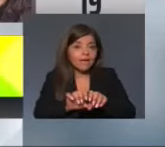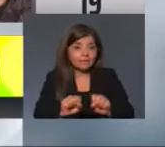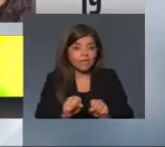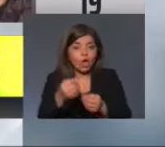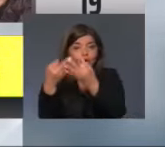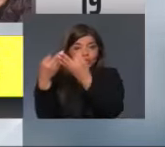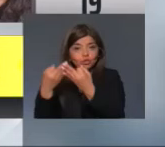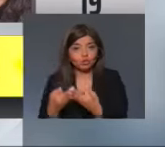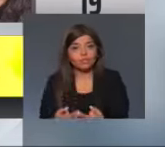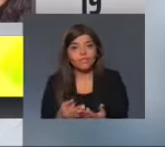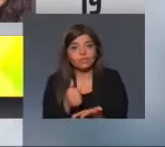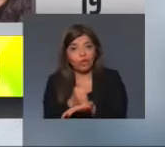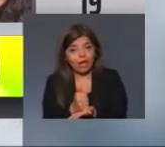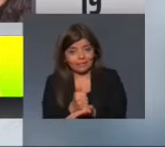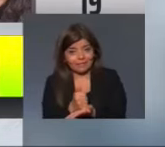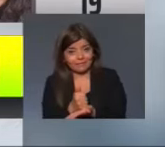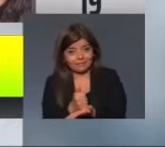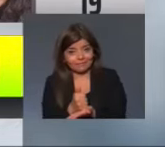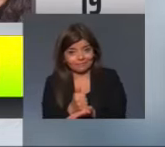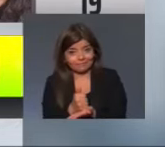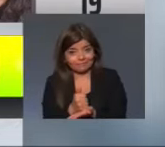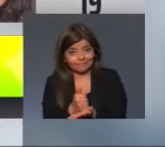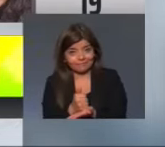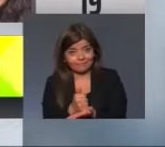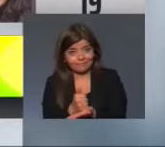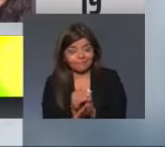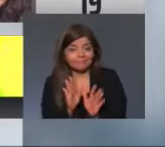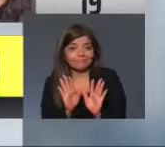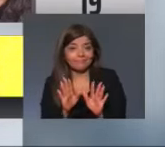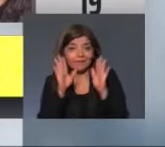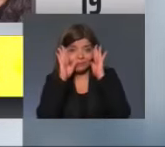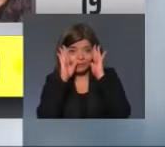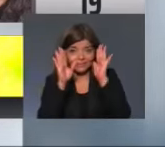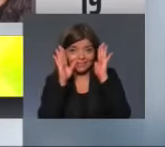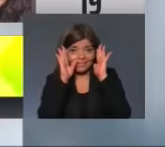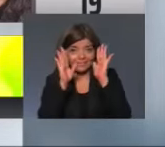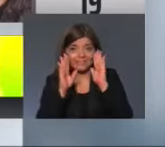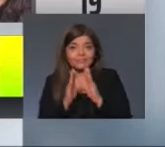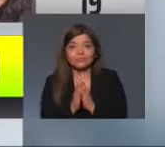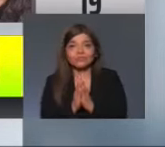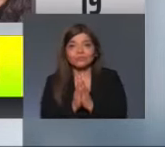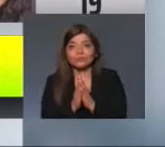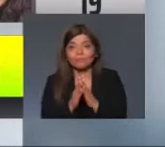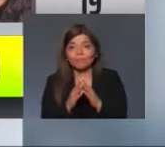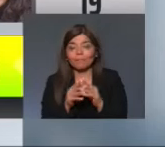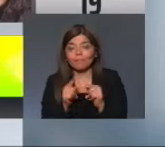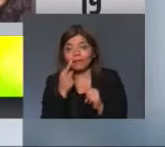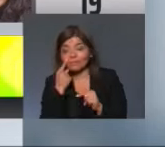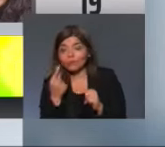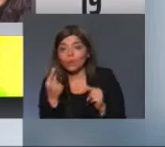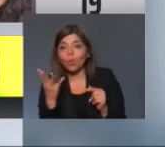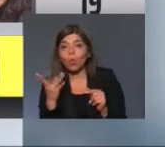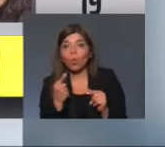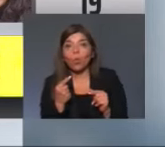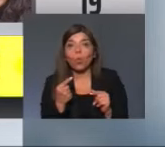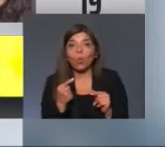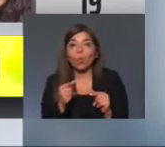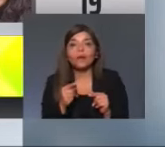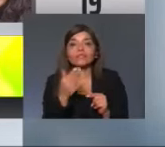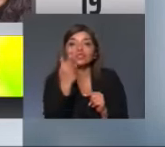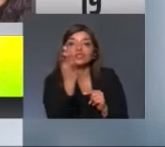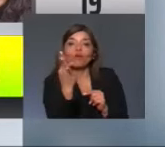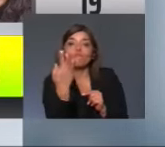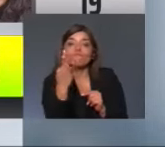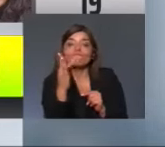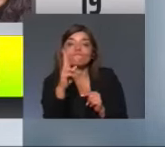de alcaldes. Bien, no, vamos a quedar atentos. Habría que saber, perdona, Sole, ¿cuánto sacó Francisco Rego